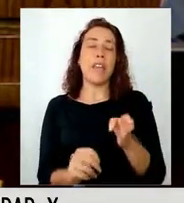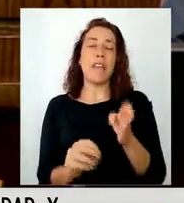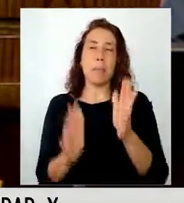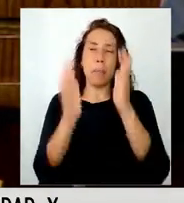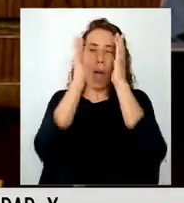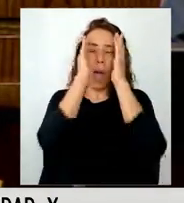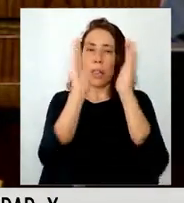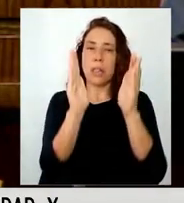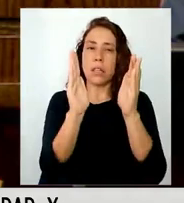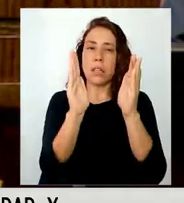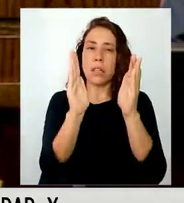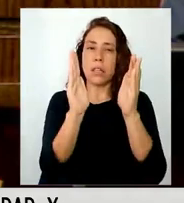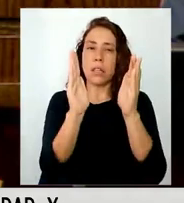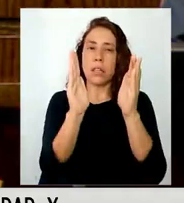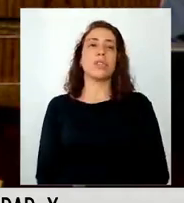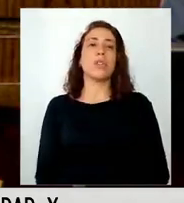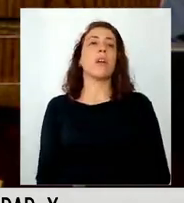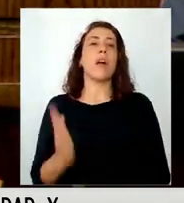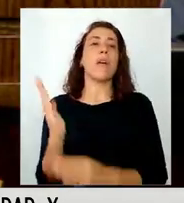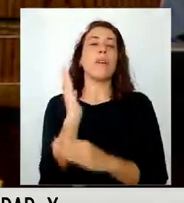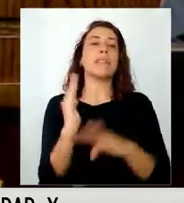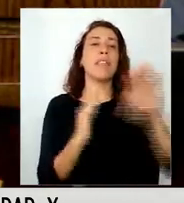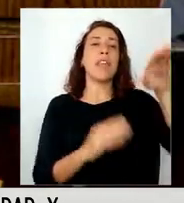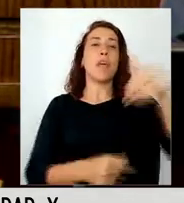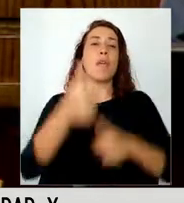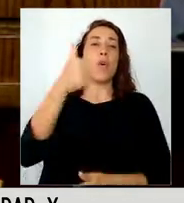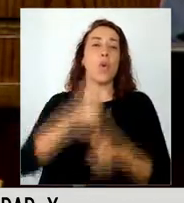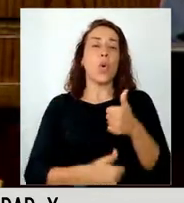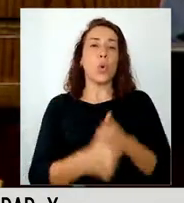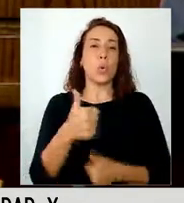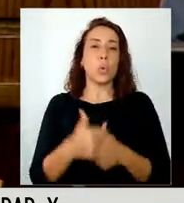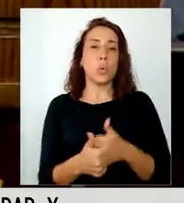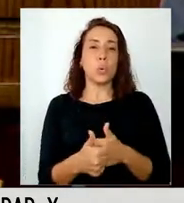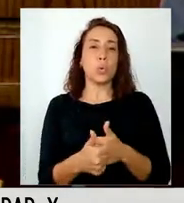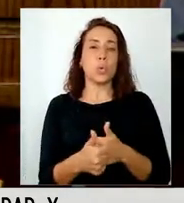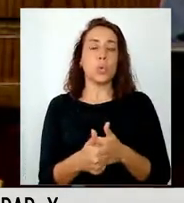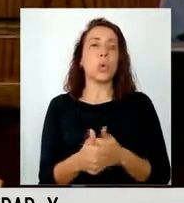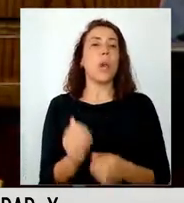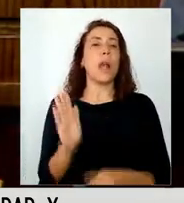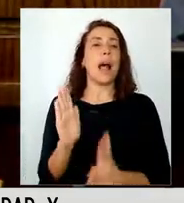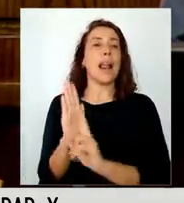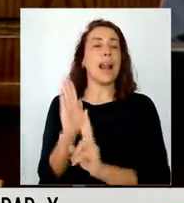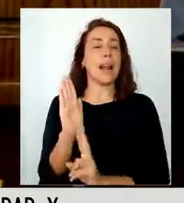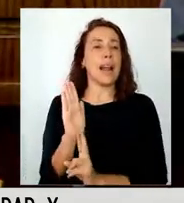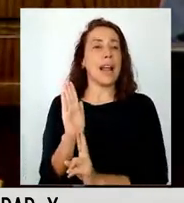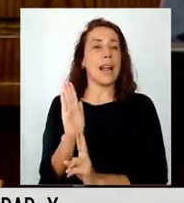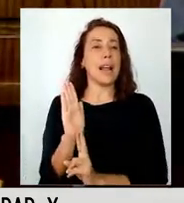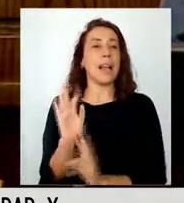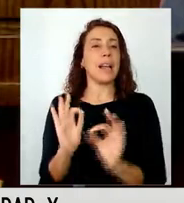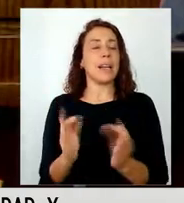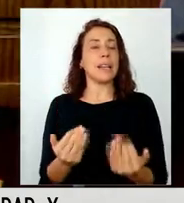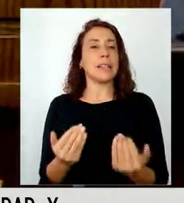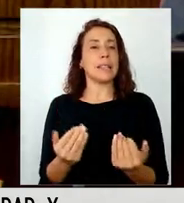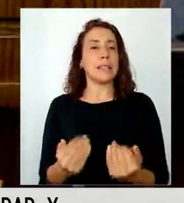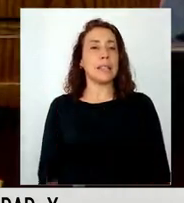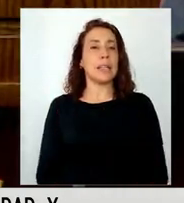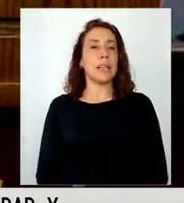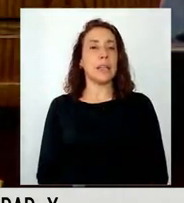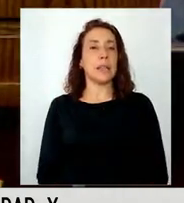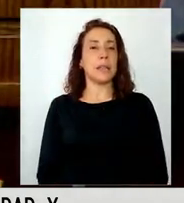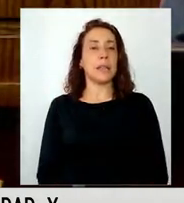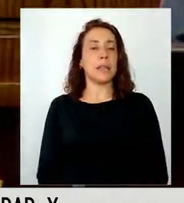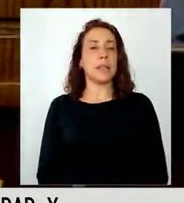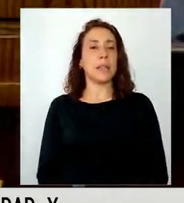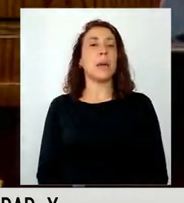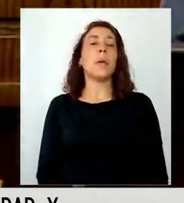cual son las bases de licitación en la reglamentaciones respectivas de tal manera que protejamos a